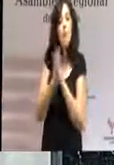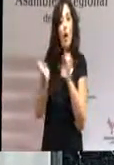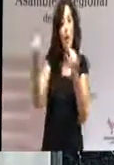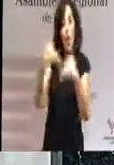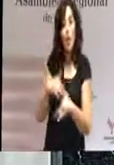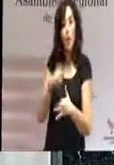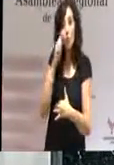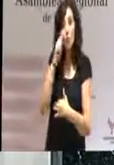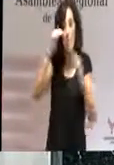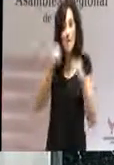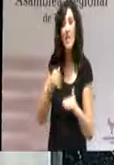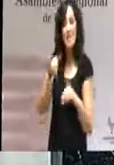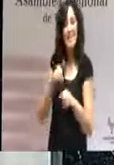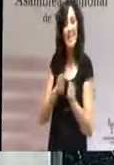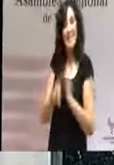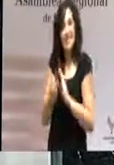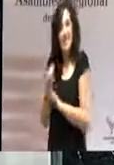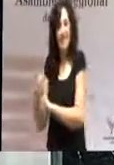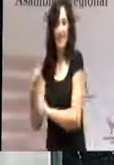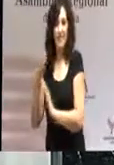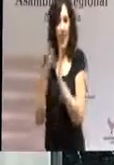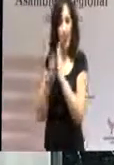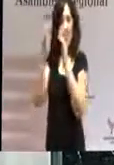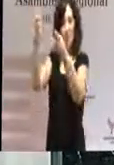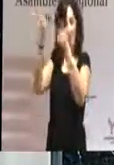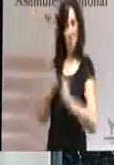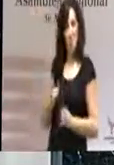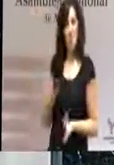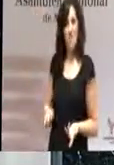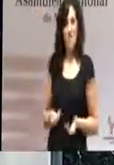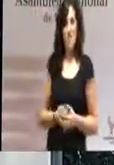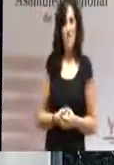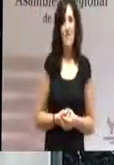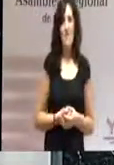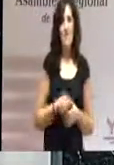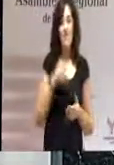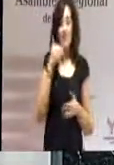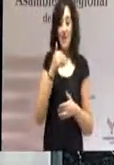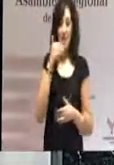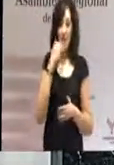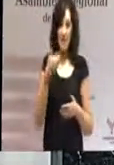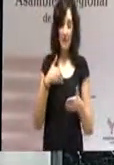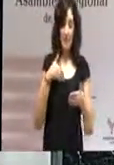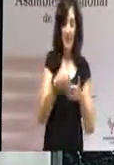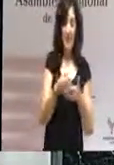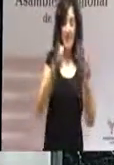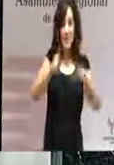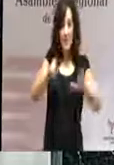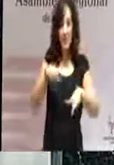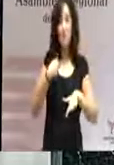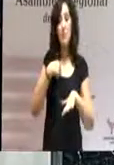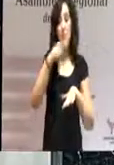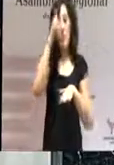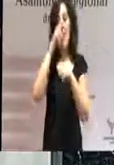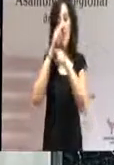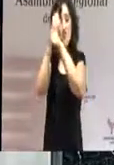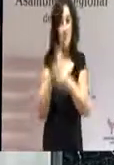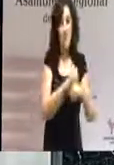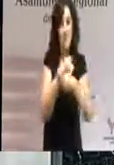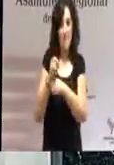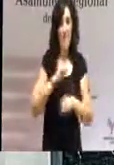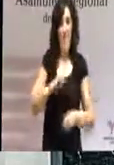de menor demanda. Y a solo 6 meses para el año jubilar de Caravaca 2017,